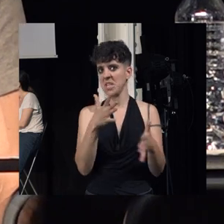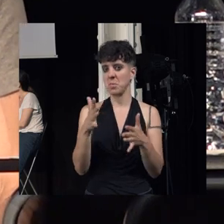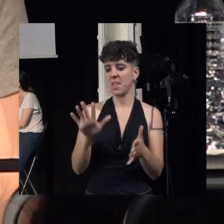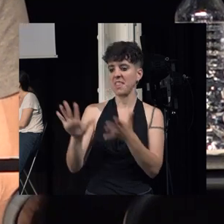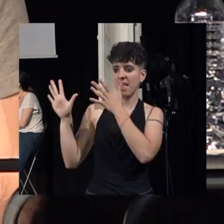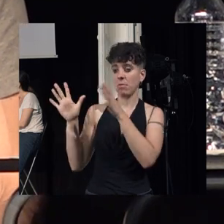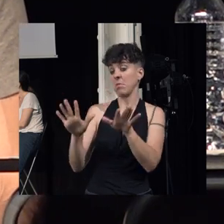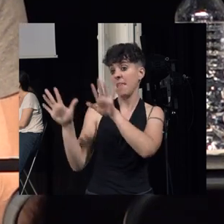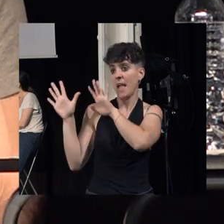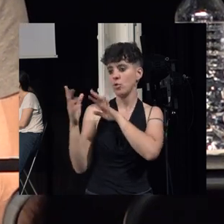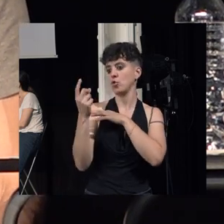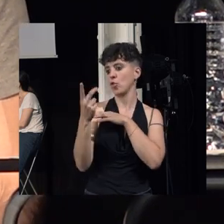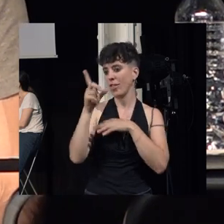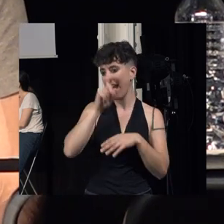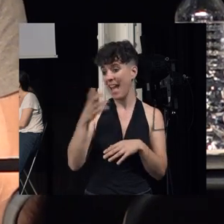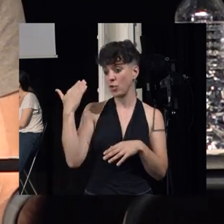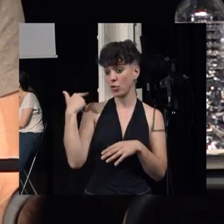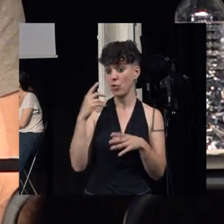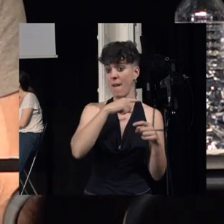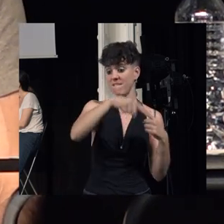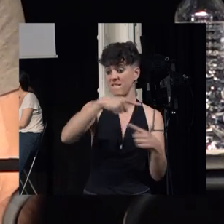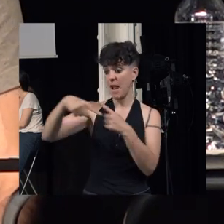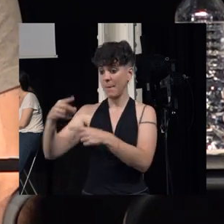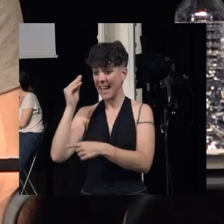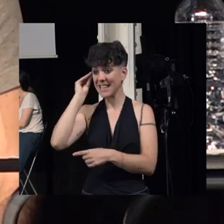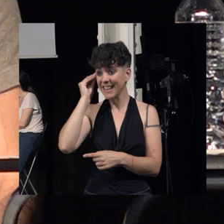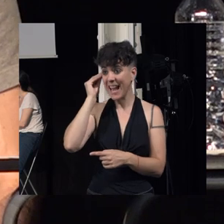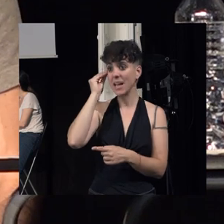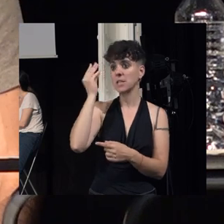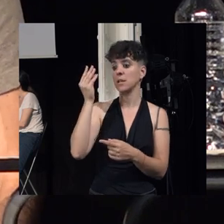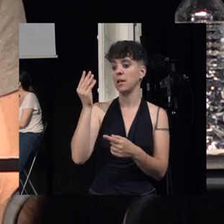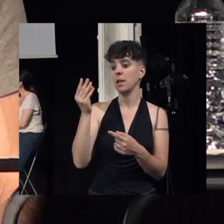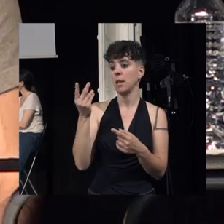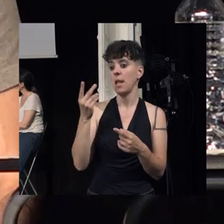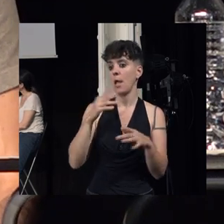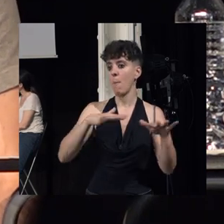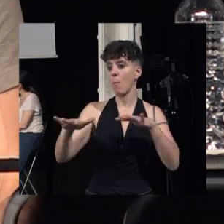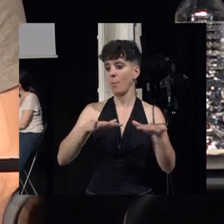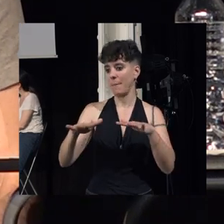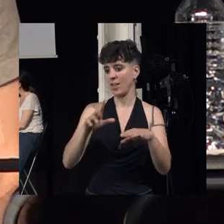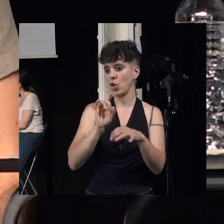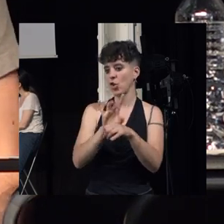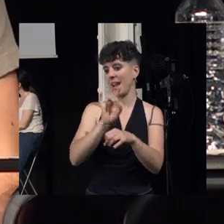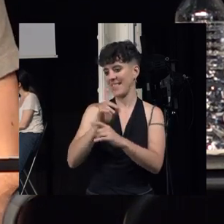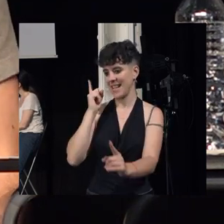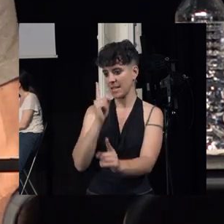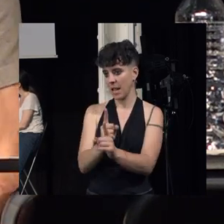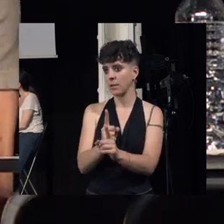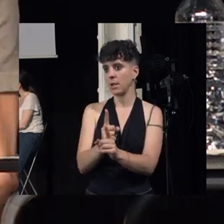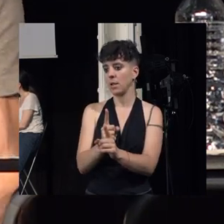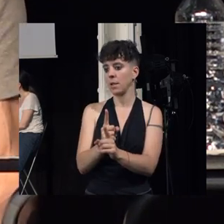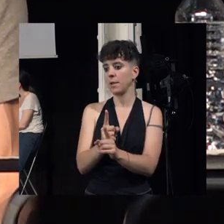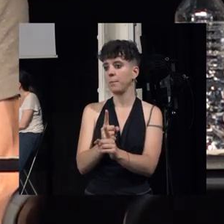años, con familias gitanas con las que los movimientos antirracistas y hoy ya